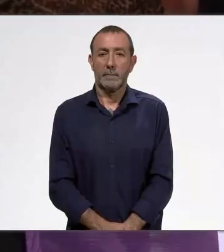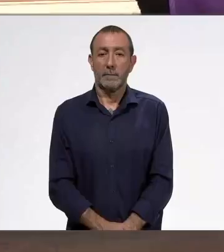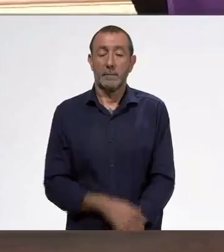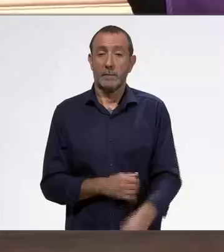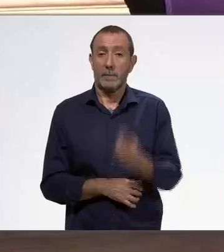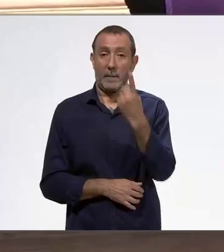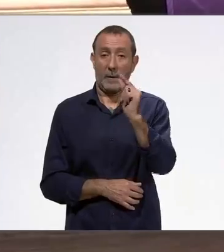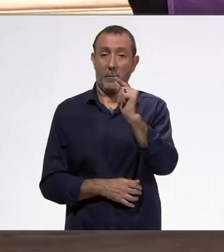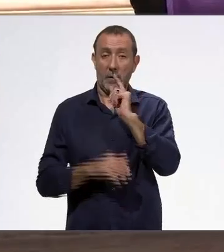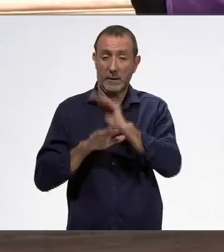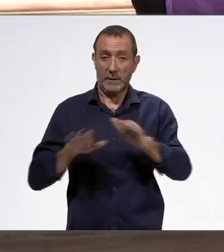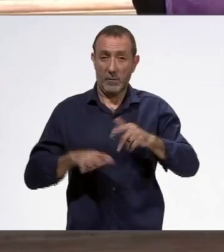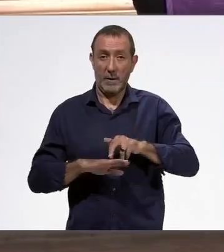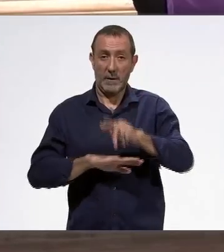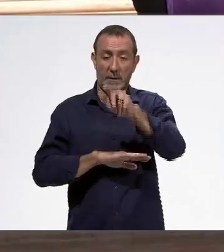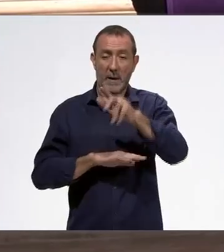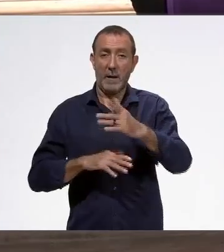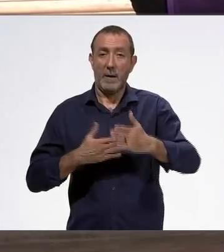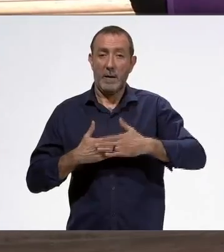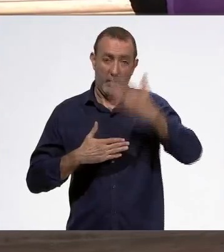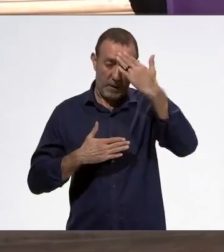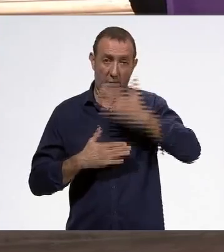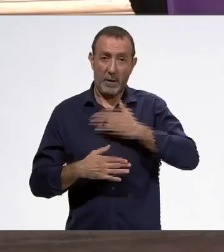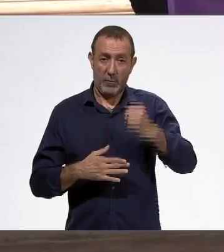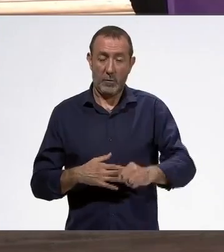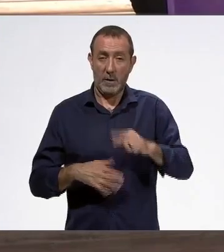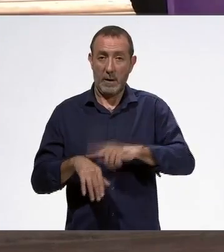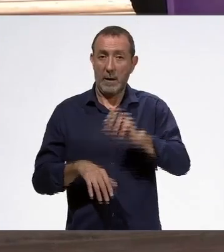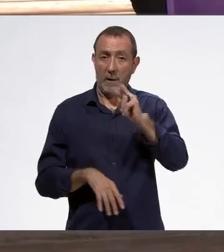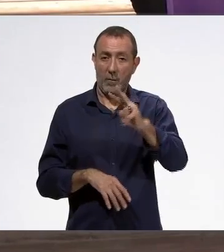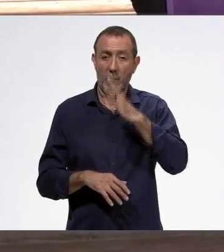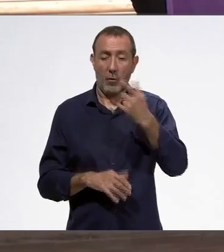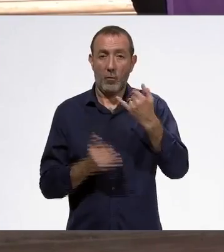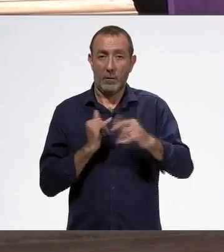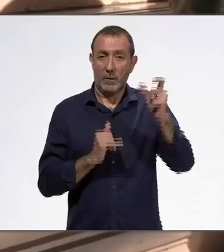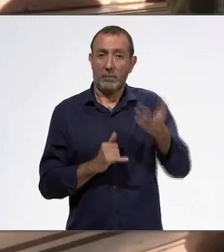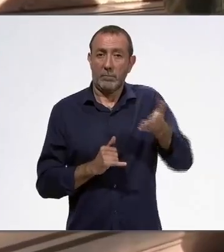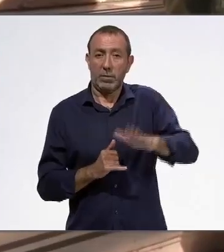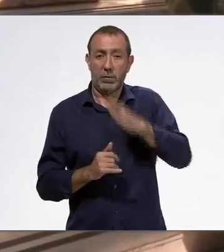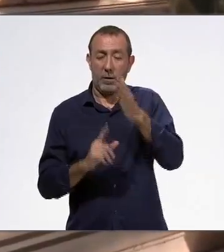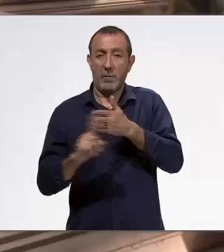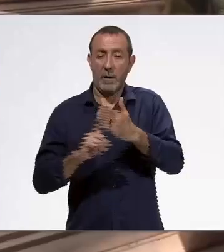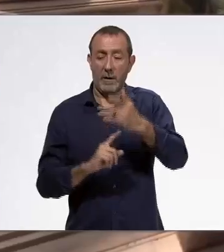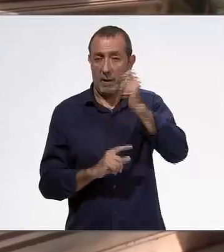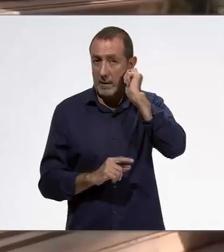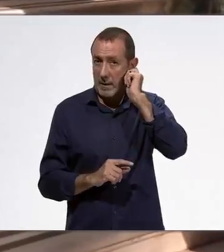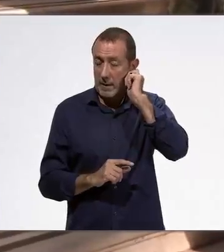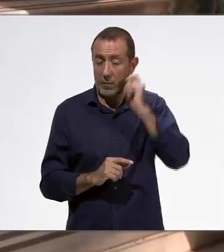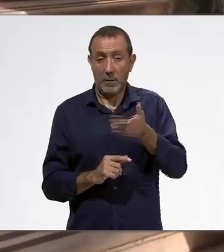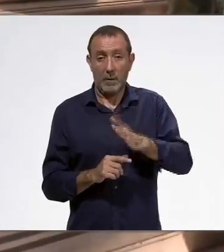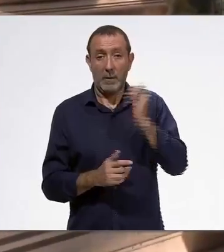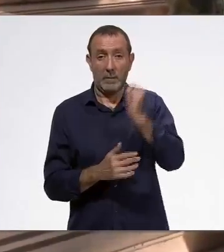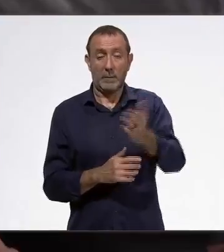minuto de silencio la escalinata principal del ayuntamiento de Málaga media mañana en memoria de la última víctima de la violencia de género una mujer asesinada